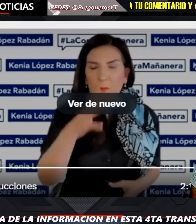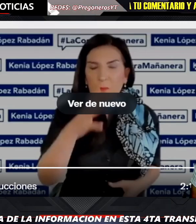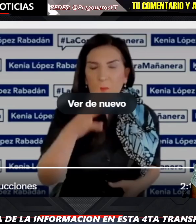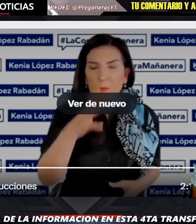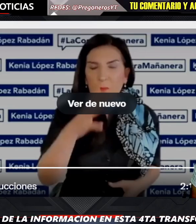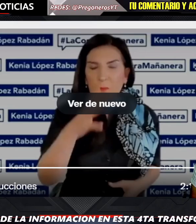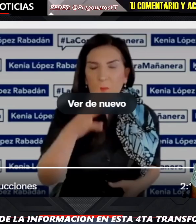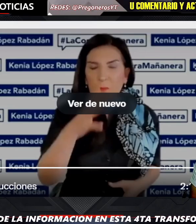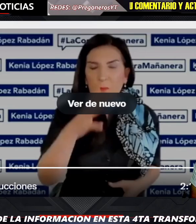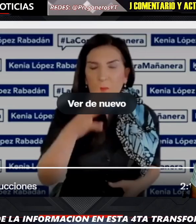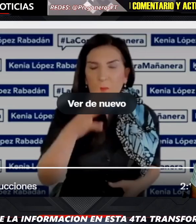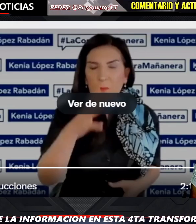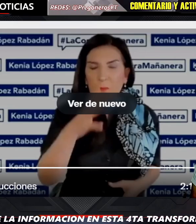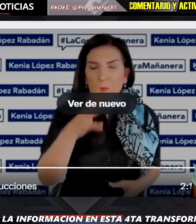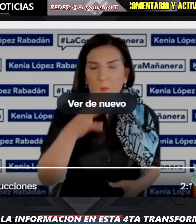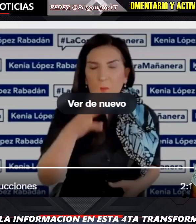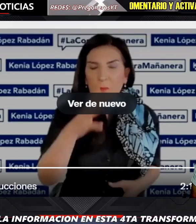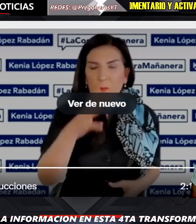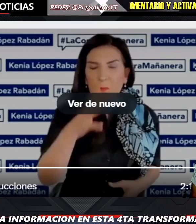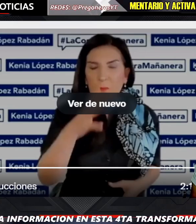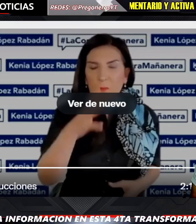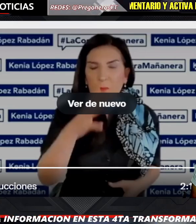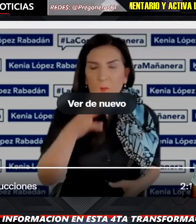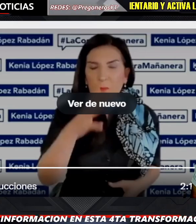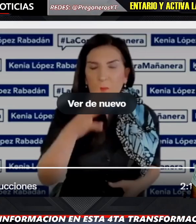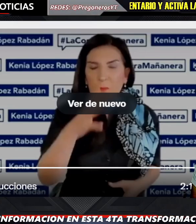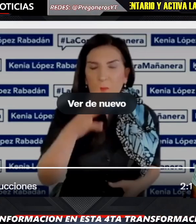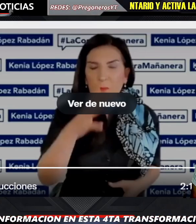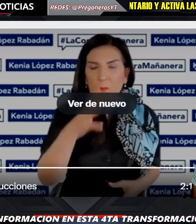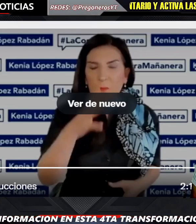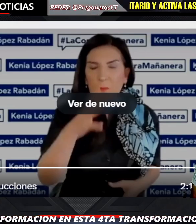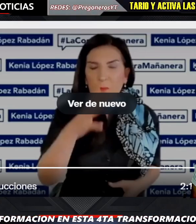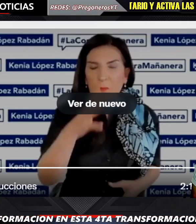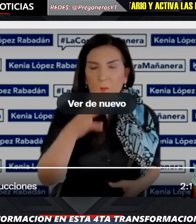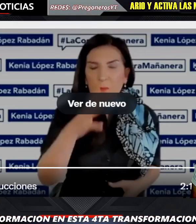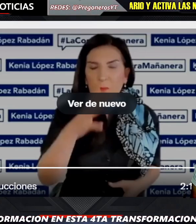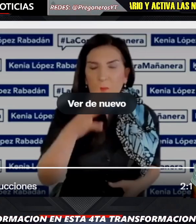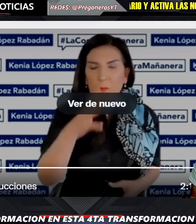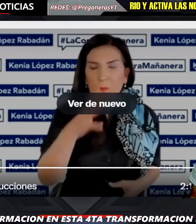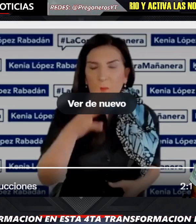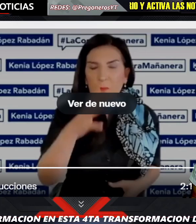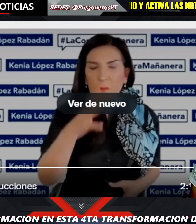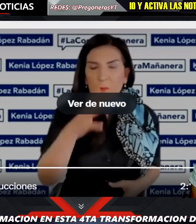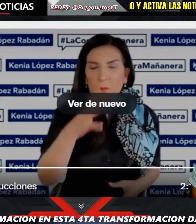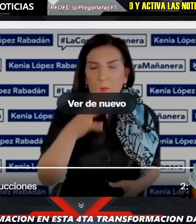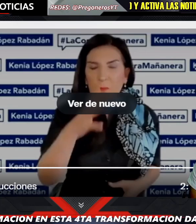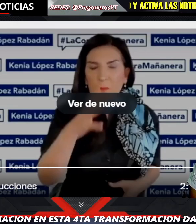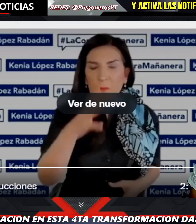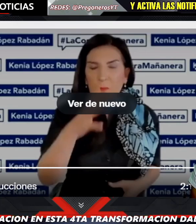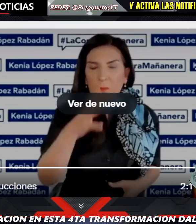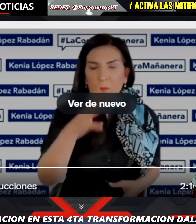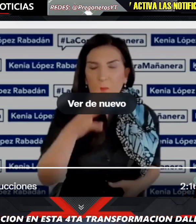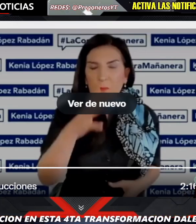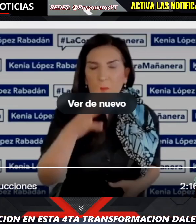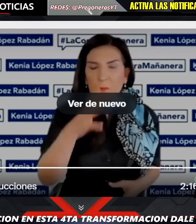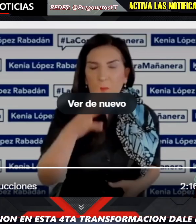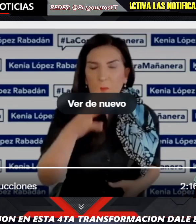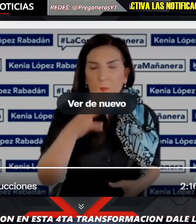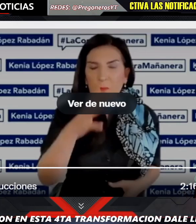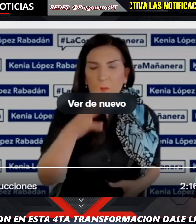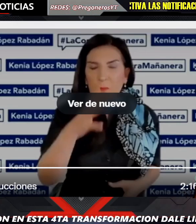podría ser una buena opción, pero de que tienen que haber, sería bueno para que